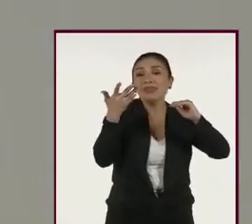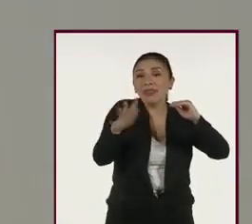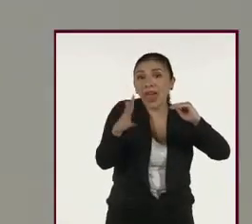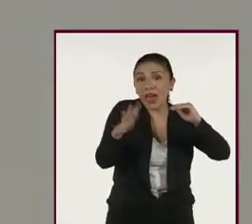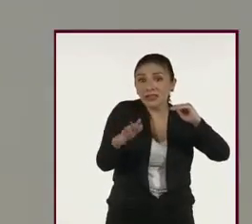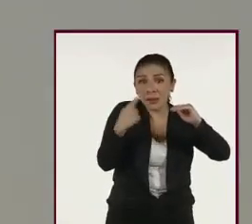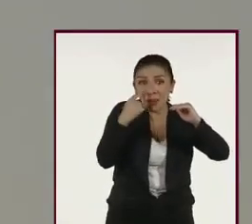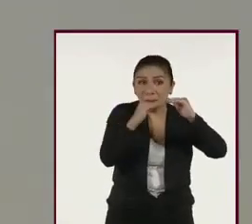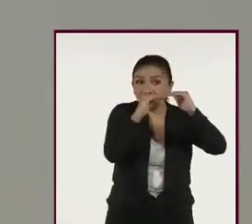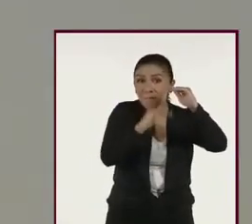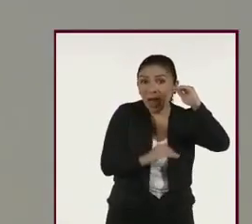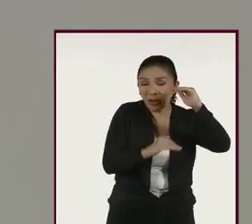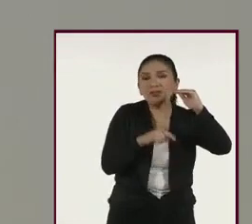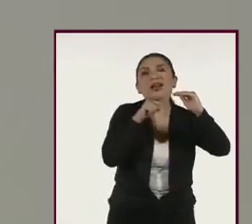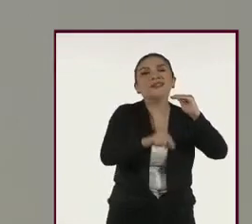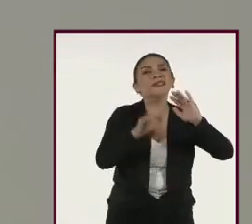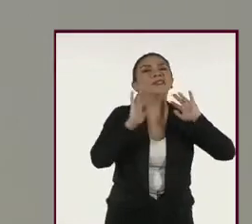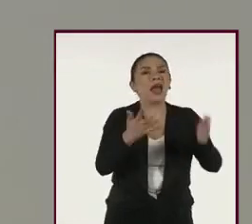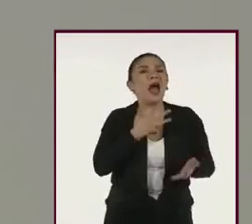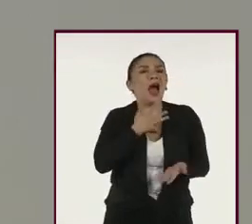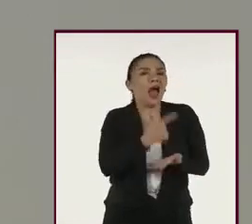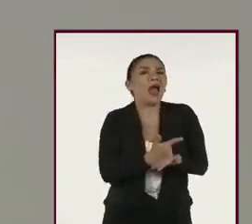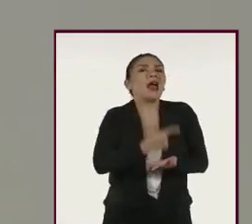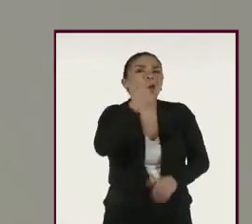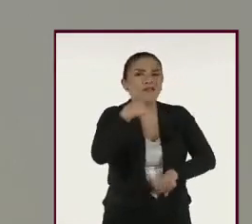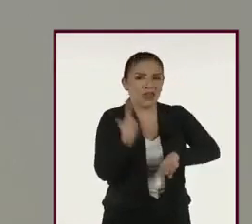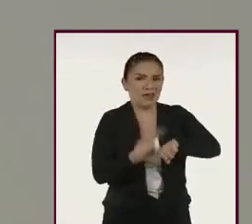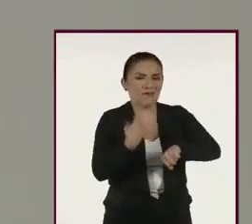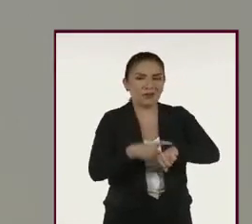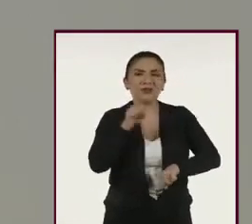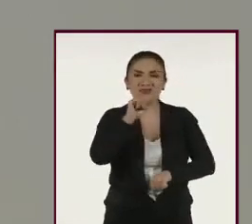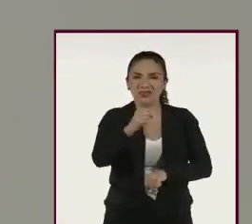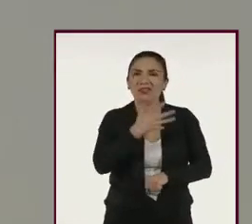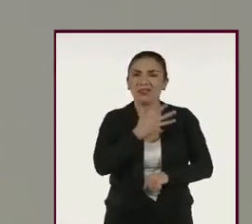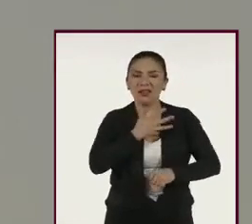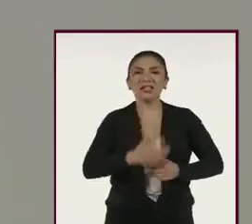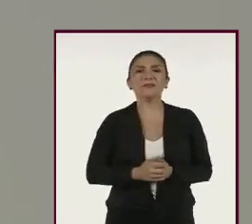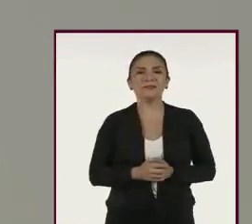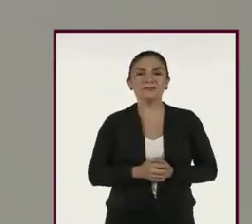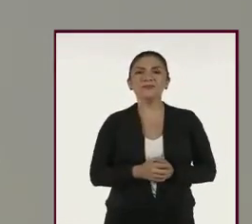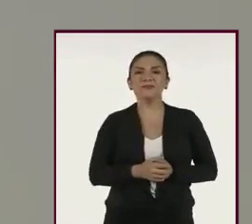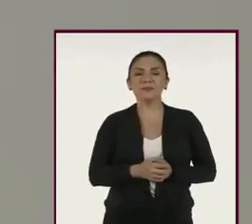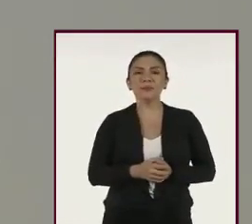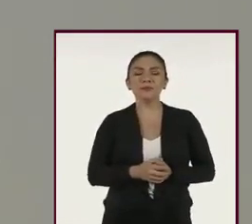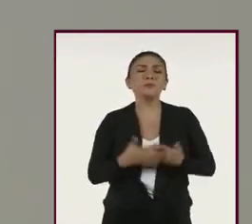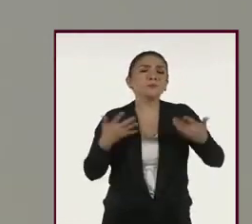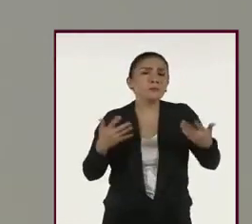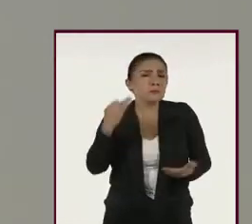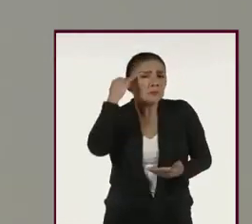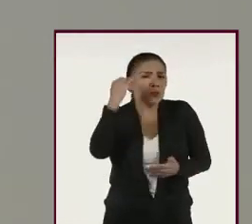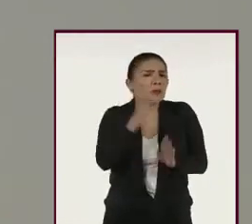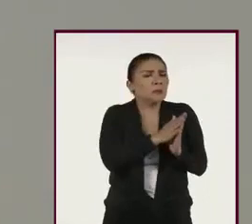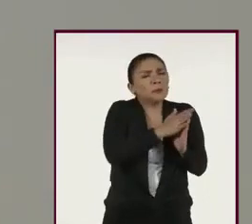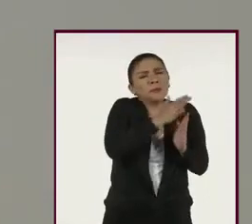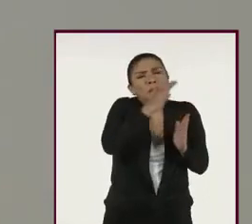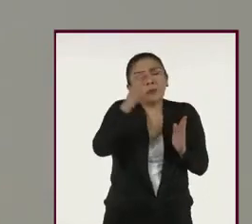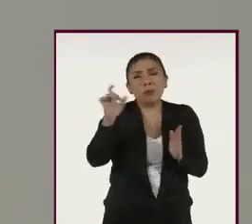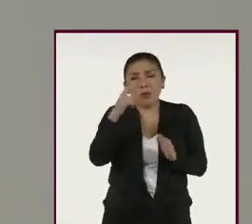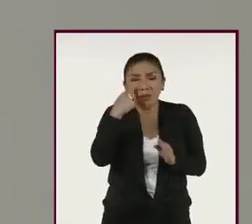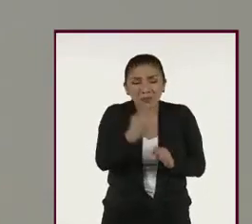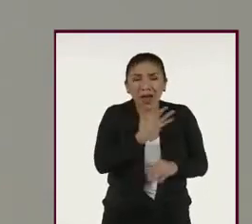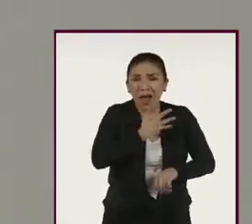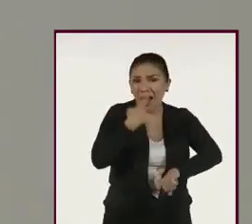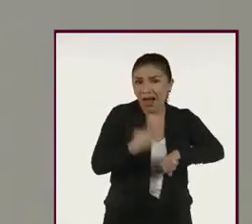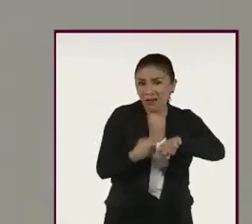alto impacto o una alta severidad de este padecimiento. Ahora, ¿qué sucede a lo largo del tiempo con los pacientes que presentan